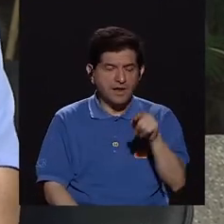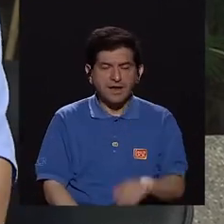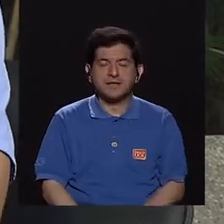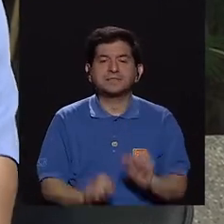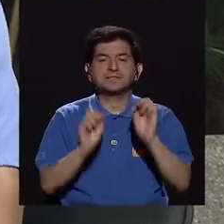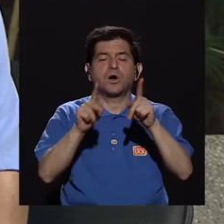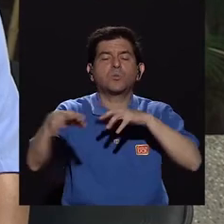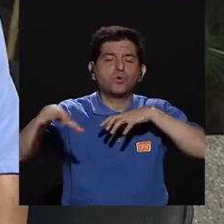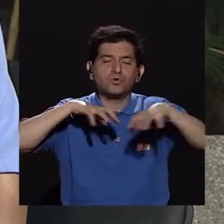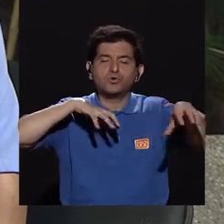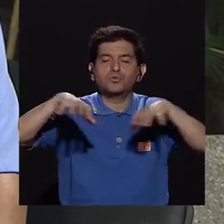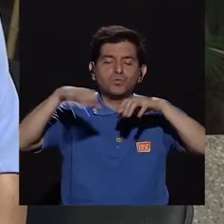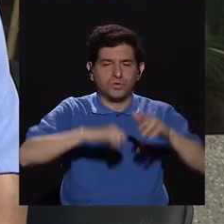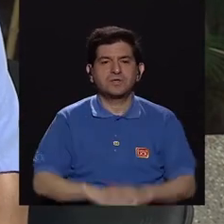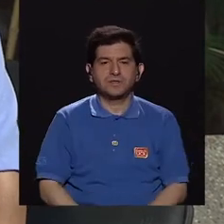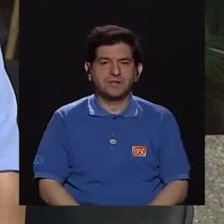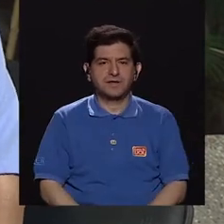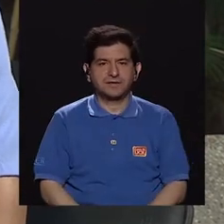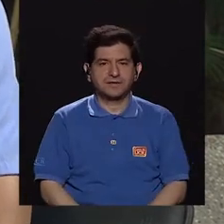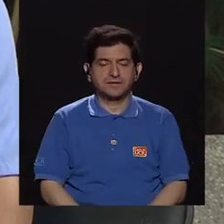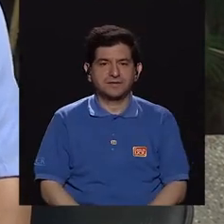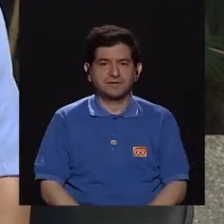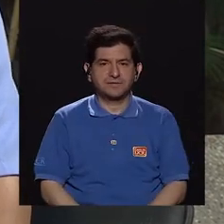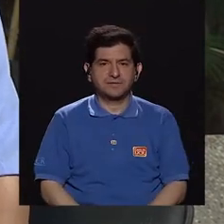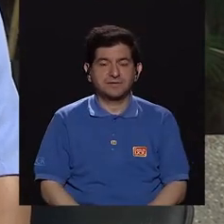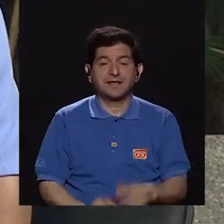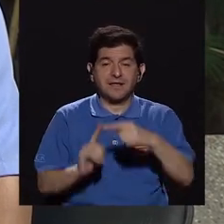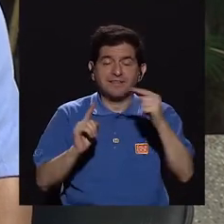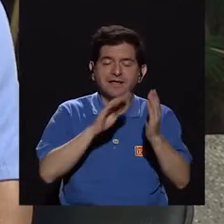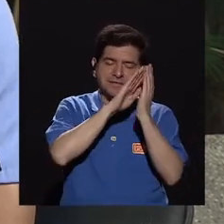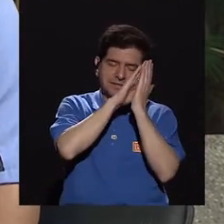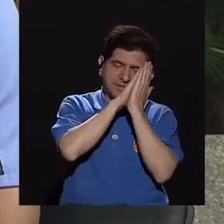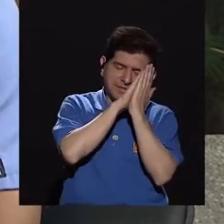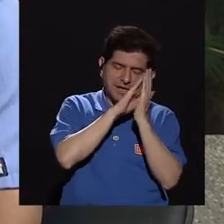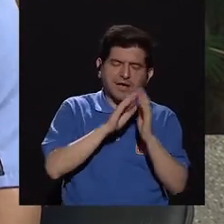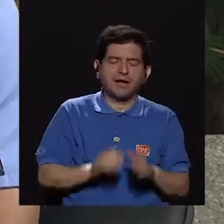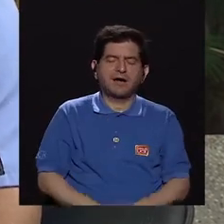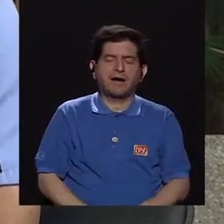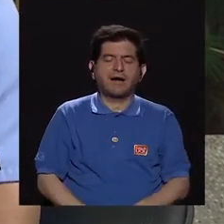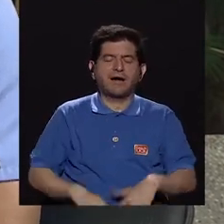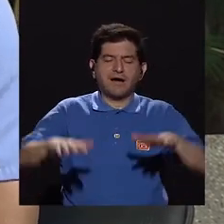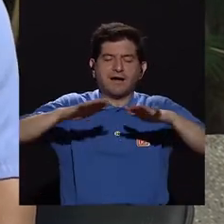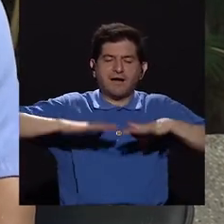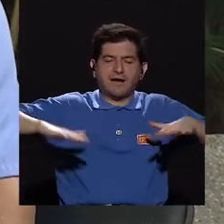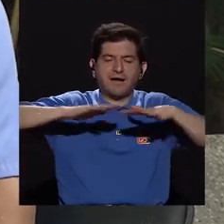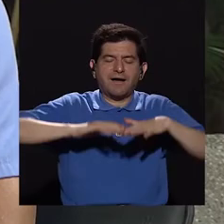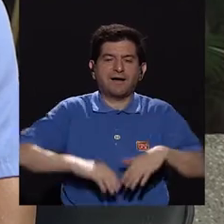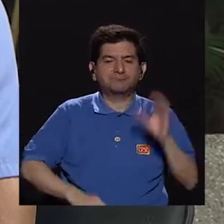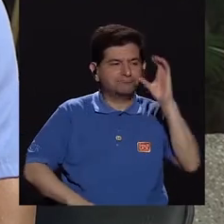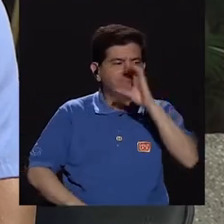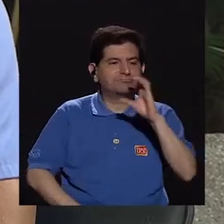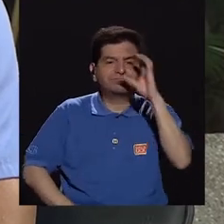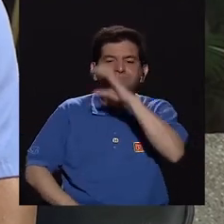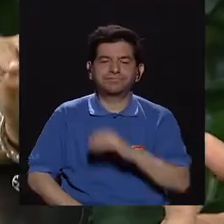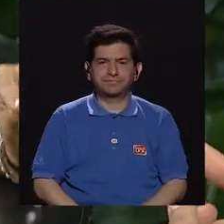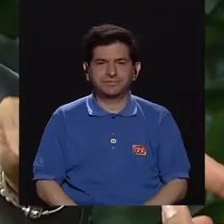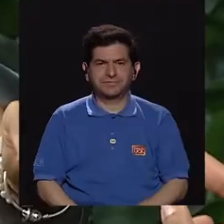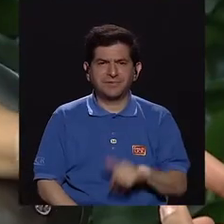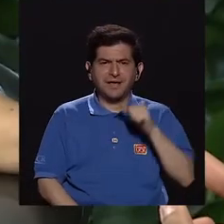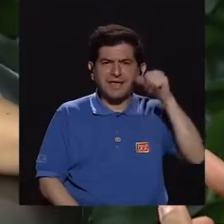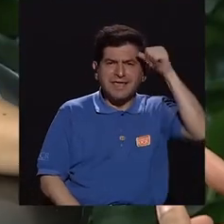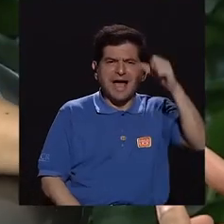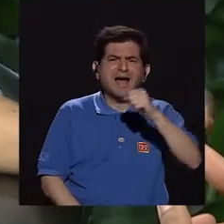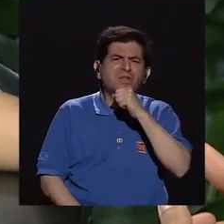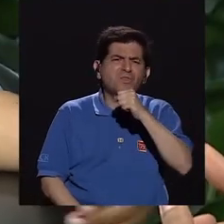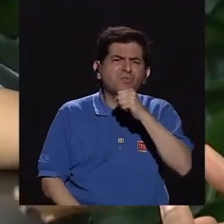esa posibilidad de movimiento, porque es como ellos, inclusive desde el sueño, pueden explorar en el espacio. Cuando hablamos de